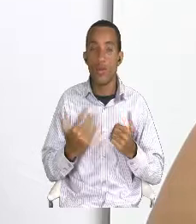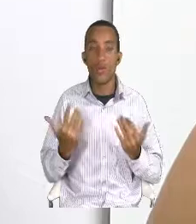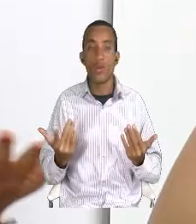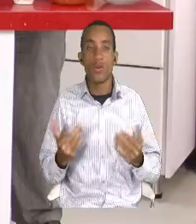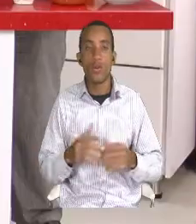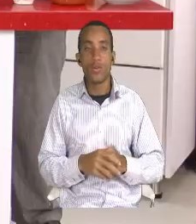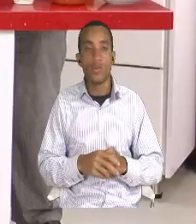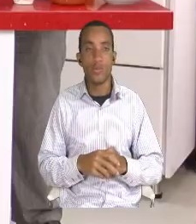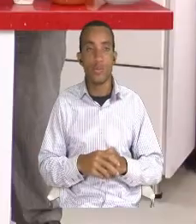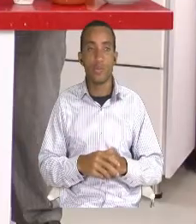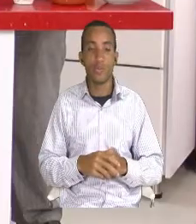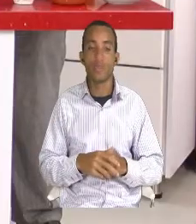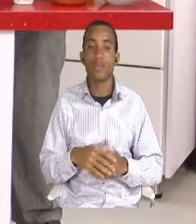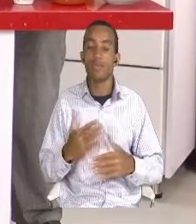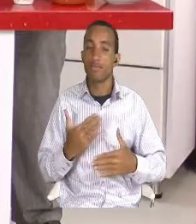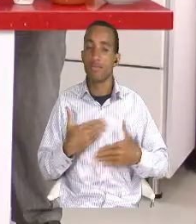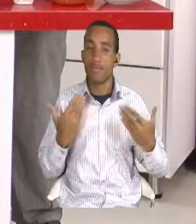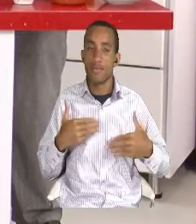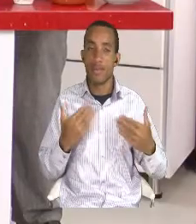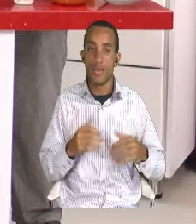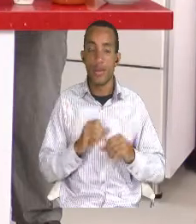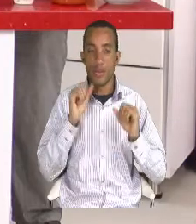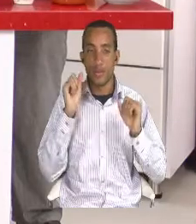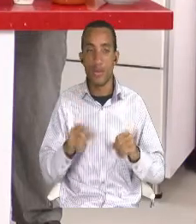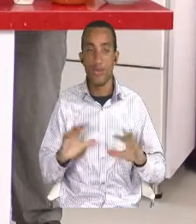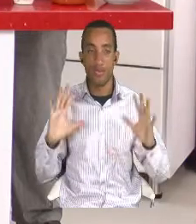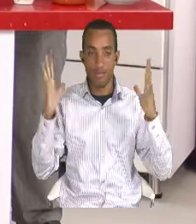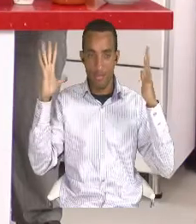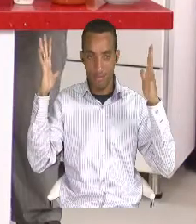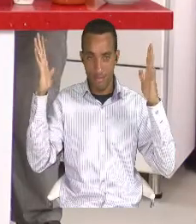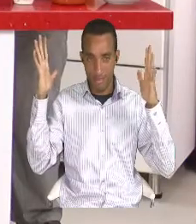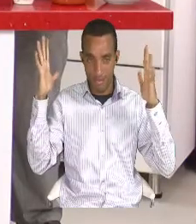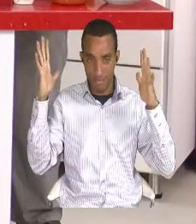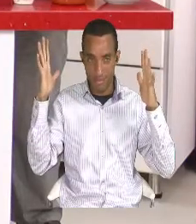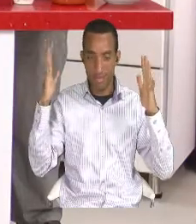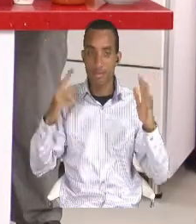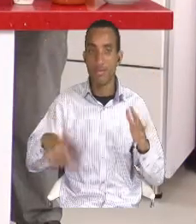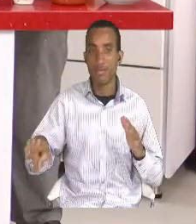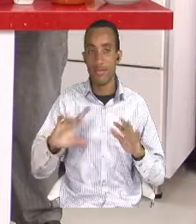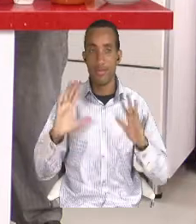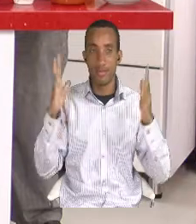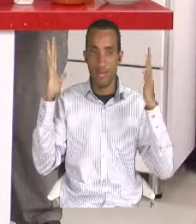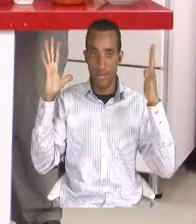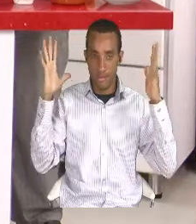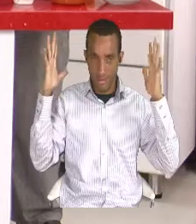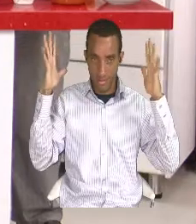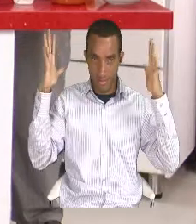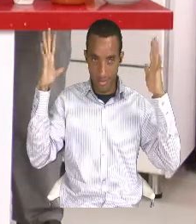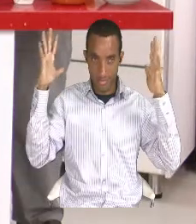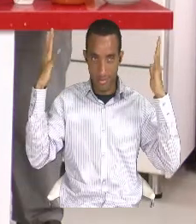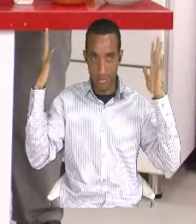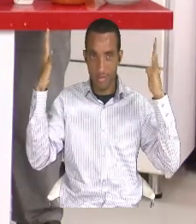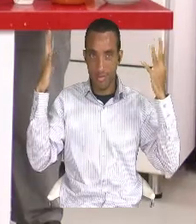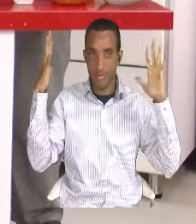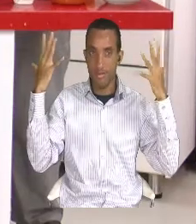Boca, y es grato, y les voy a pedir que lo hagamos con un fuerte aplauso y que le demos esa bienvenida a nuestra queridísima Emperatriz